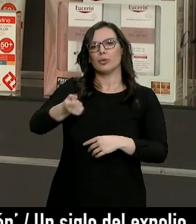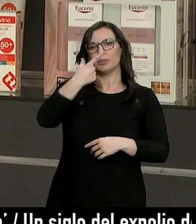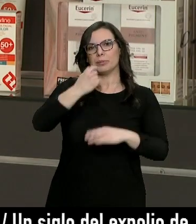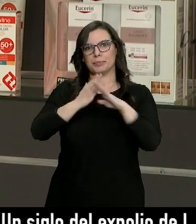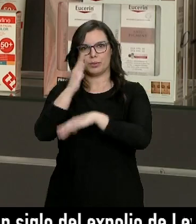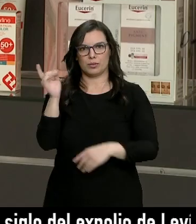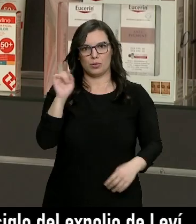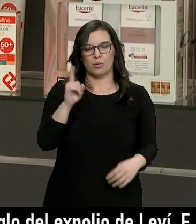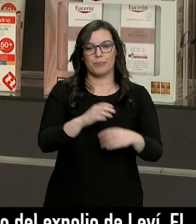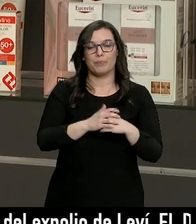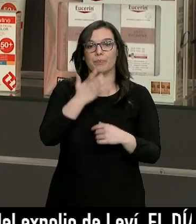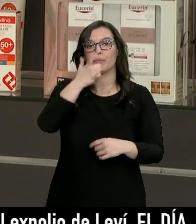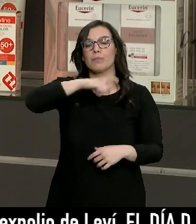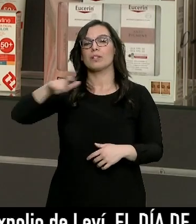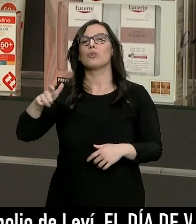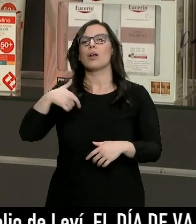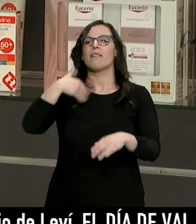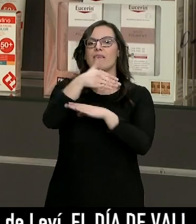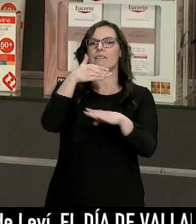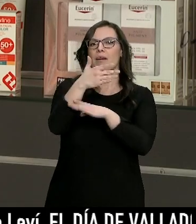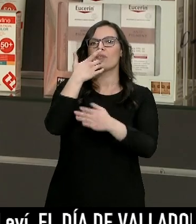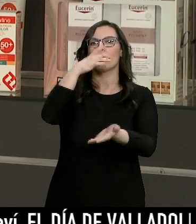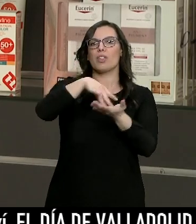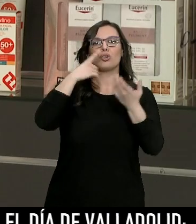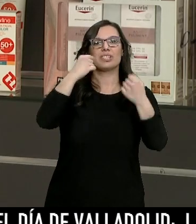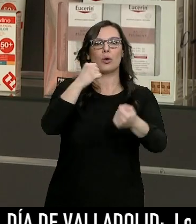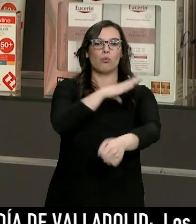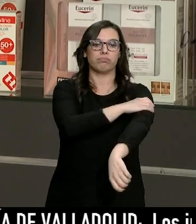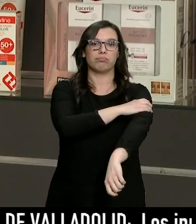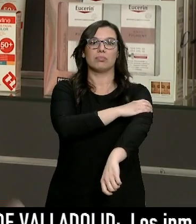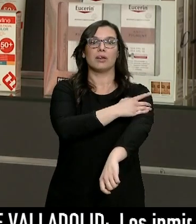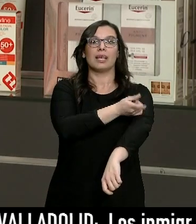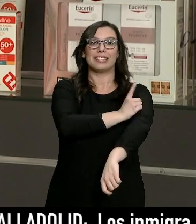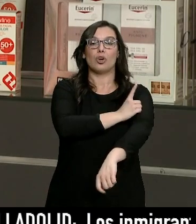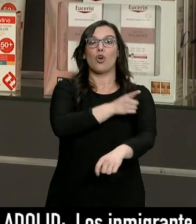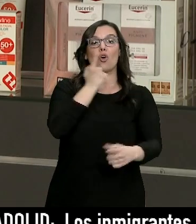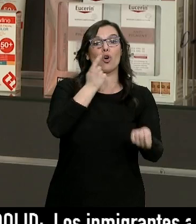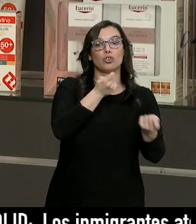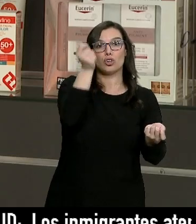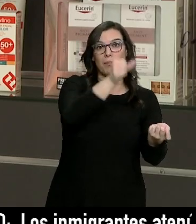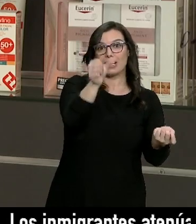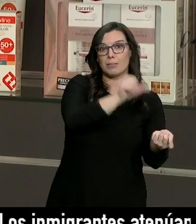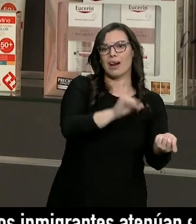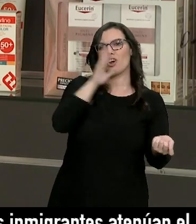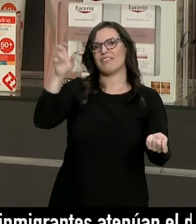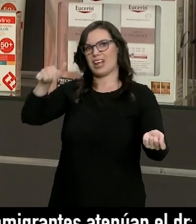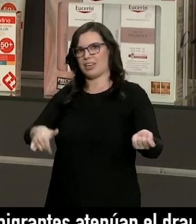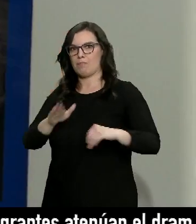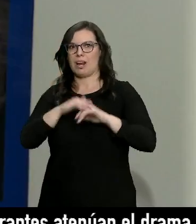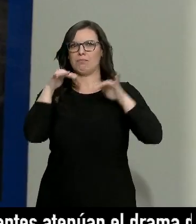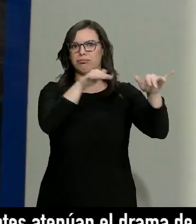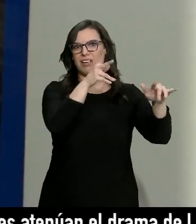habitualmente van semanalmente a controlarse la tensión arterial al centro de salud, pues nosotros ahora mismo se lo estamos controlando aquí pues para evitar que se congestione el centro de